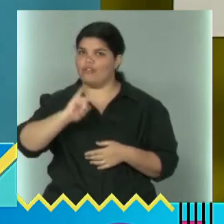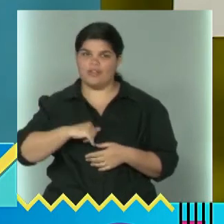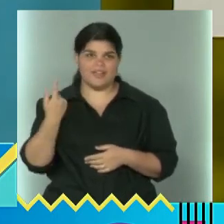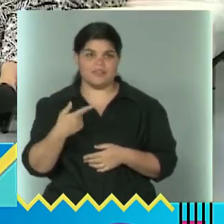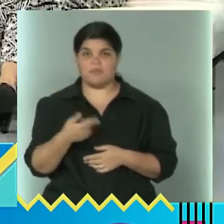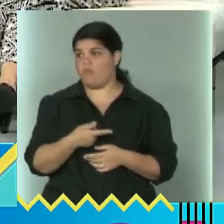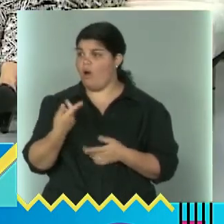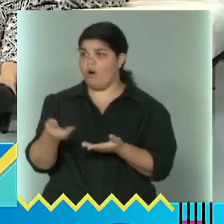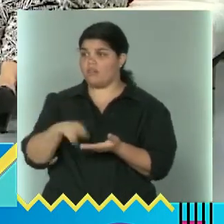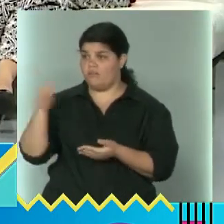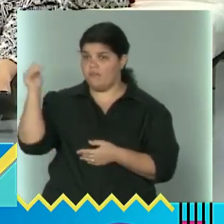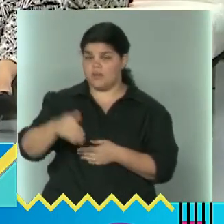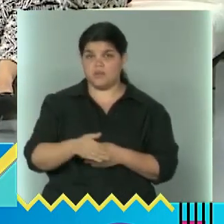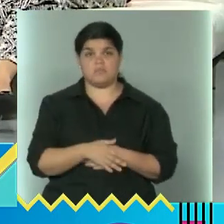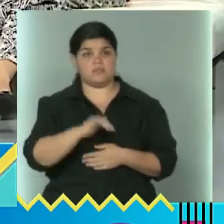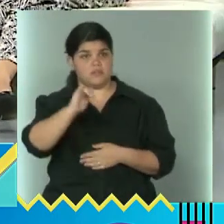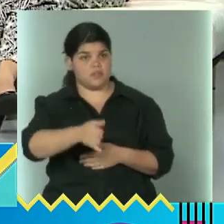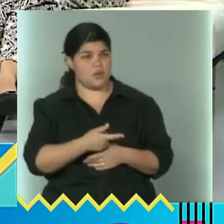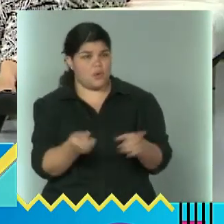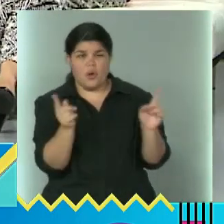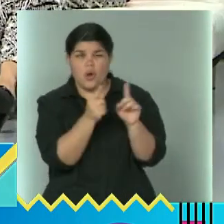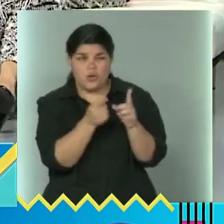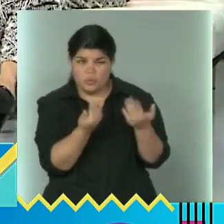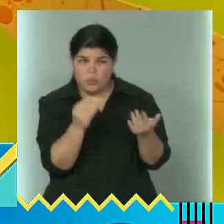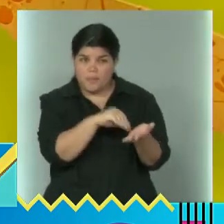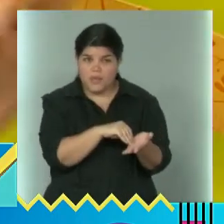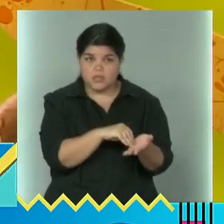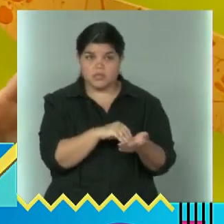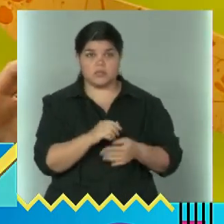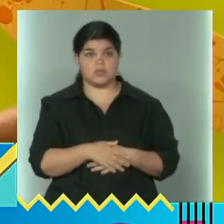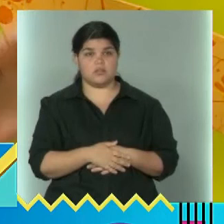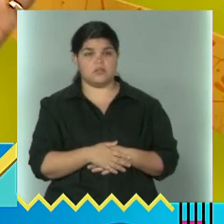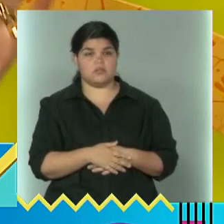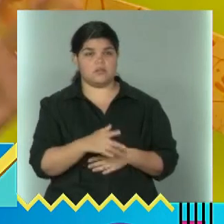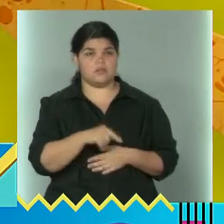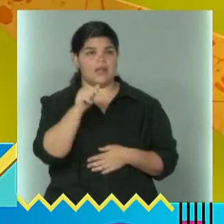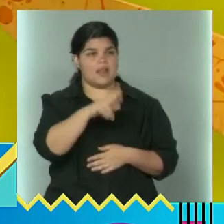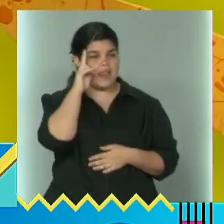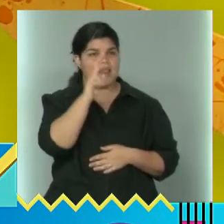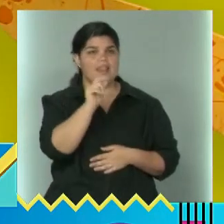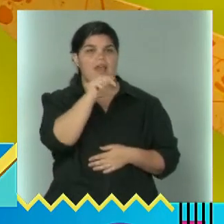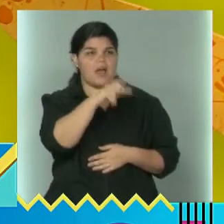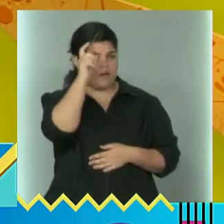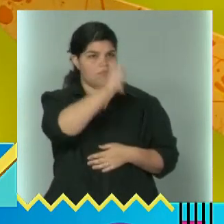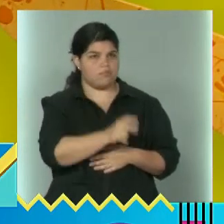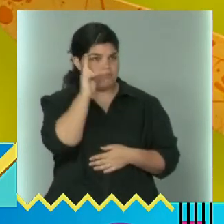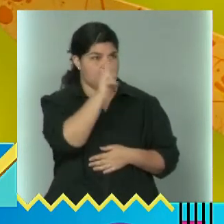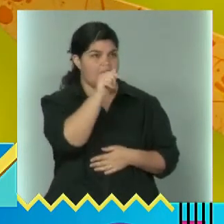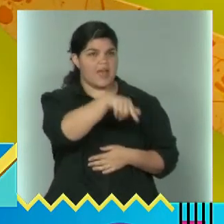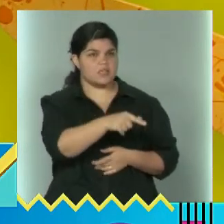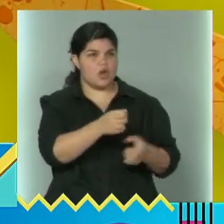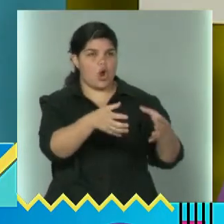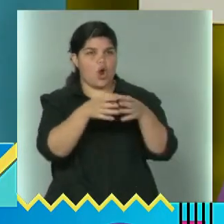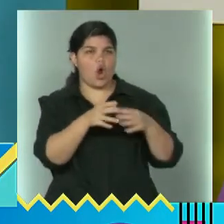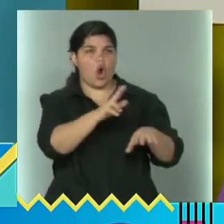siempre podemos, claro, podemos armar. ¿Puedo sumar otro una cosa muy cortita? Muy cortita. La legitimación es la primera competencia grupal que medimos. Claro.